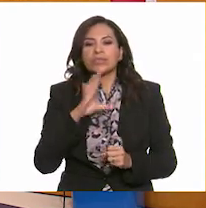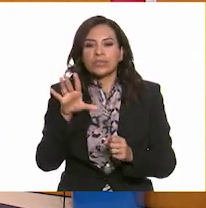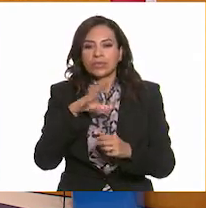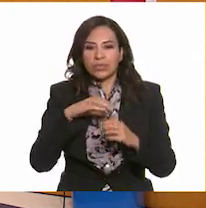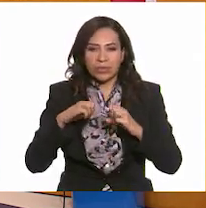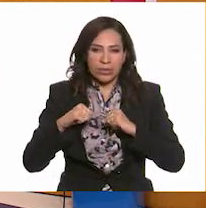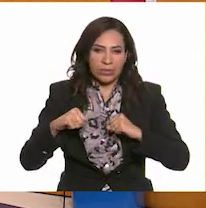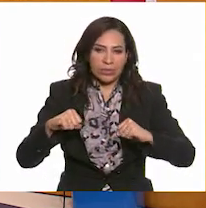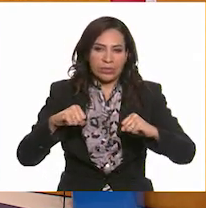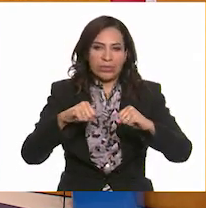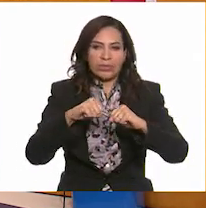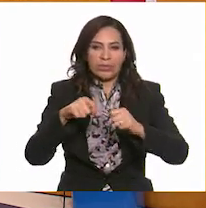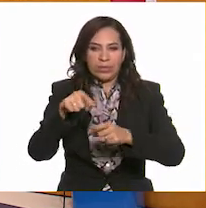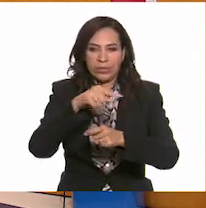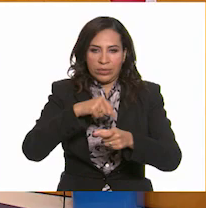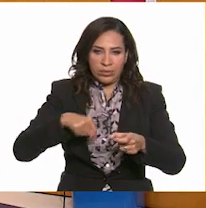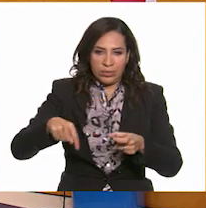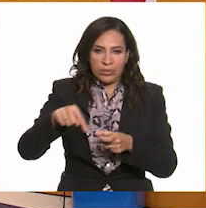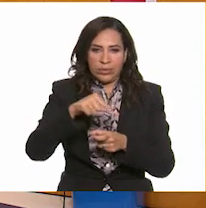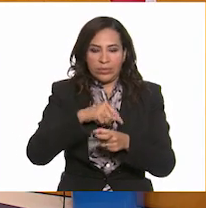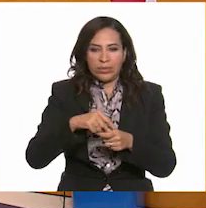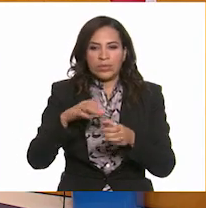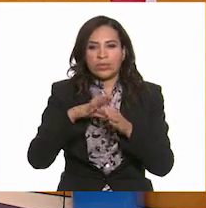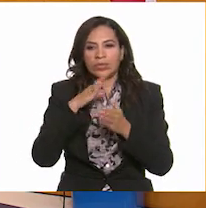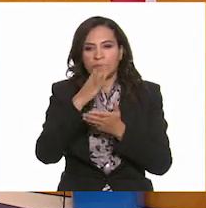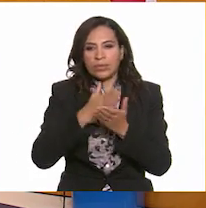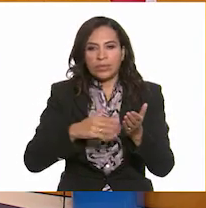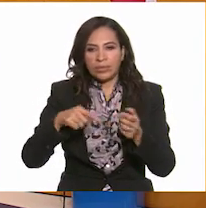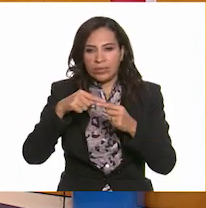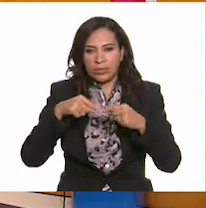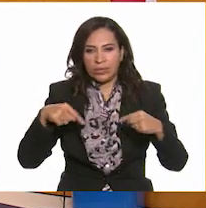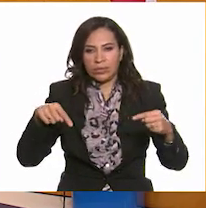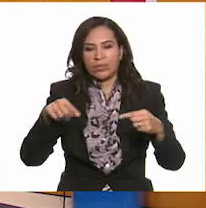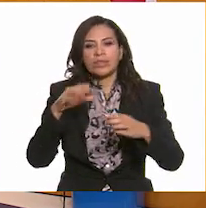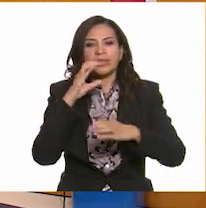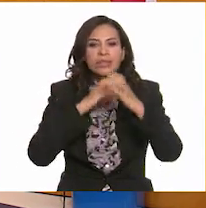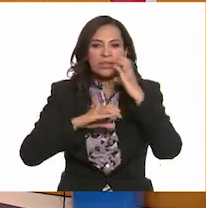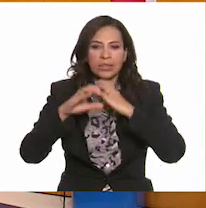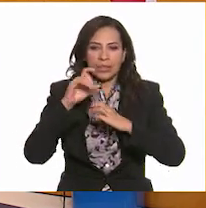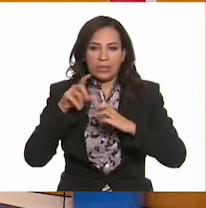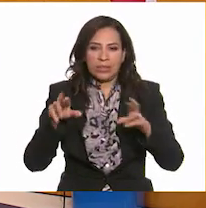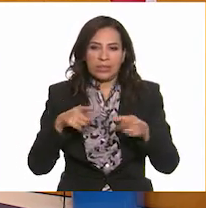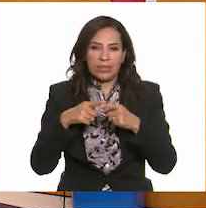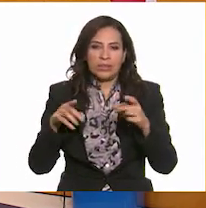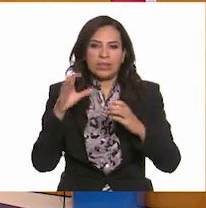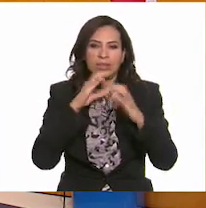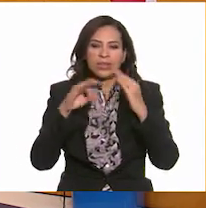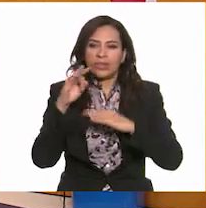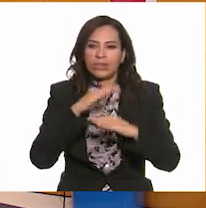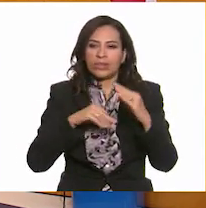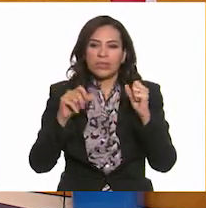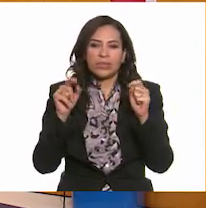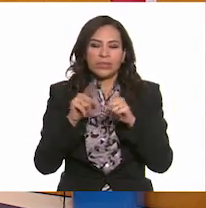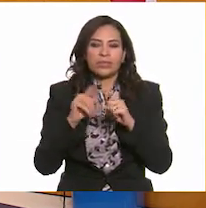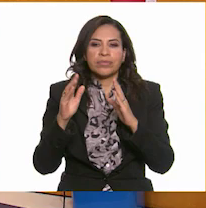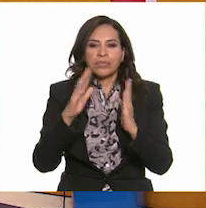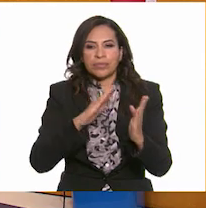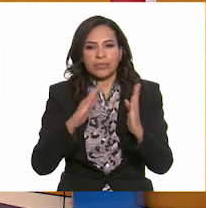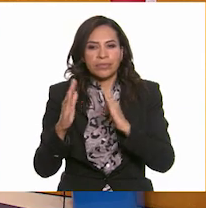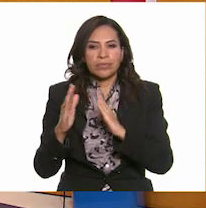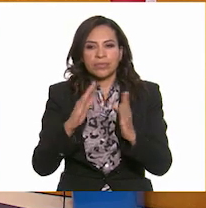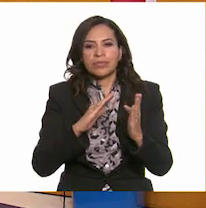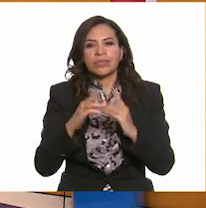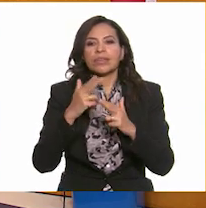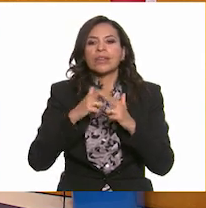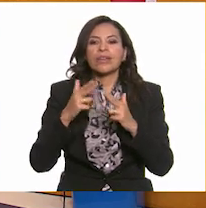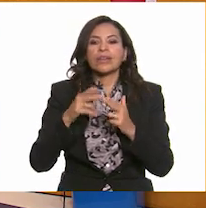manos, ajá, forman círculos, ¿sí?, o líneas para cantar el ritmo de la canción. Todos se mueven en una misma dirección y